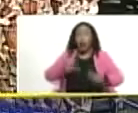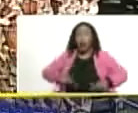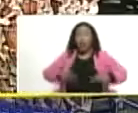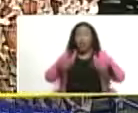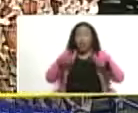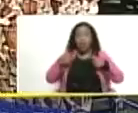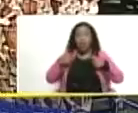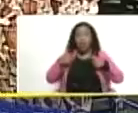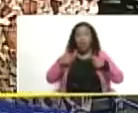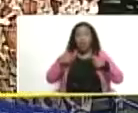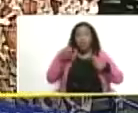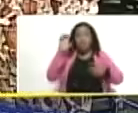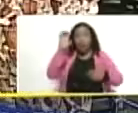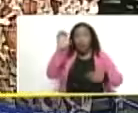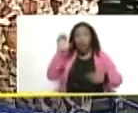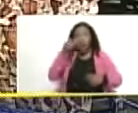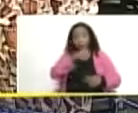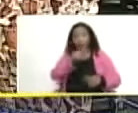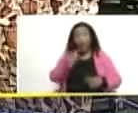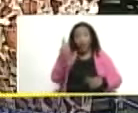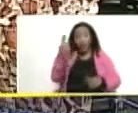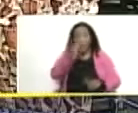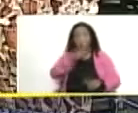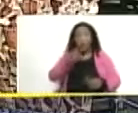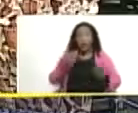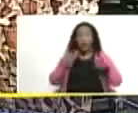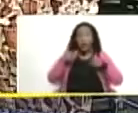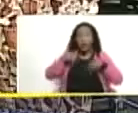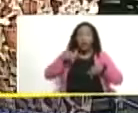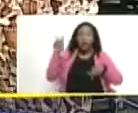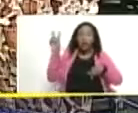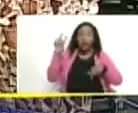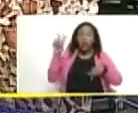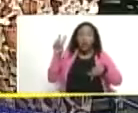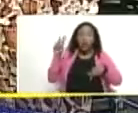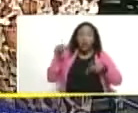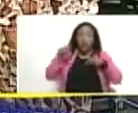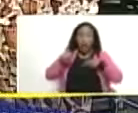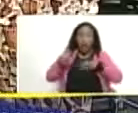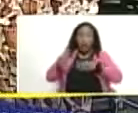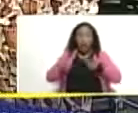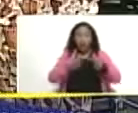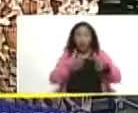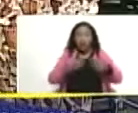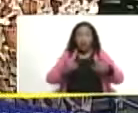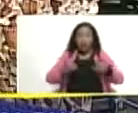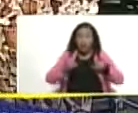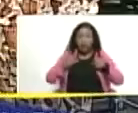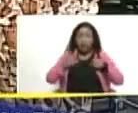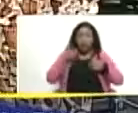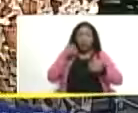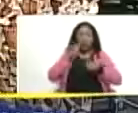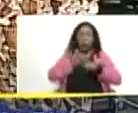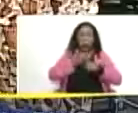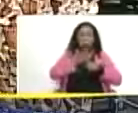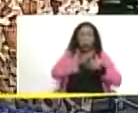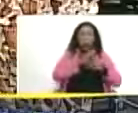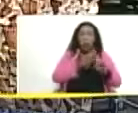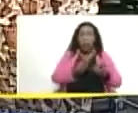de cada uno de nosotros. Es la carrera del sacrificio, de la lucha, del